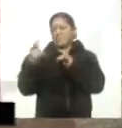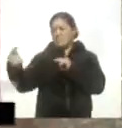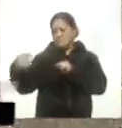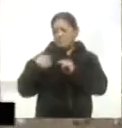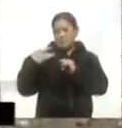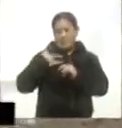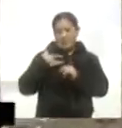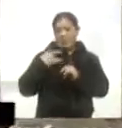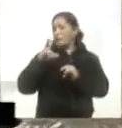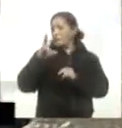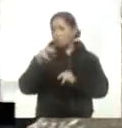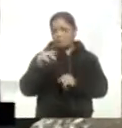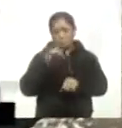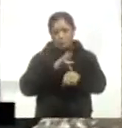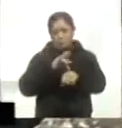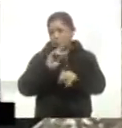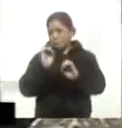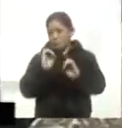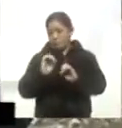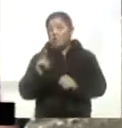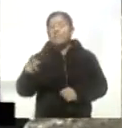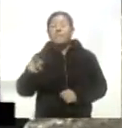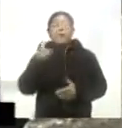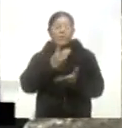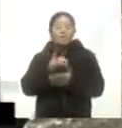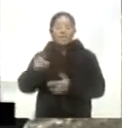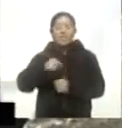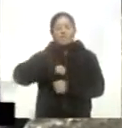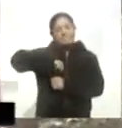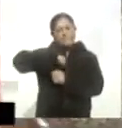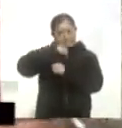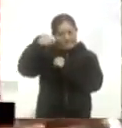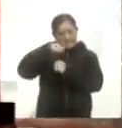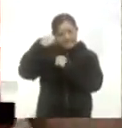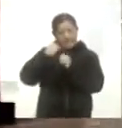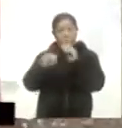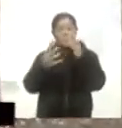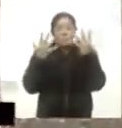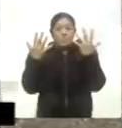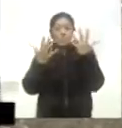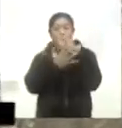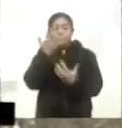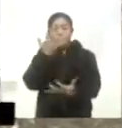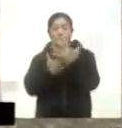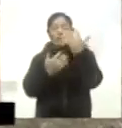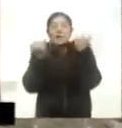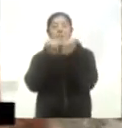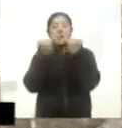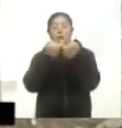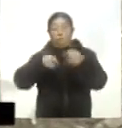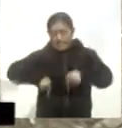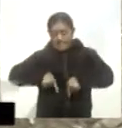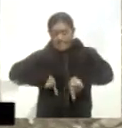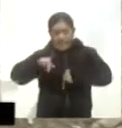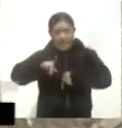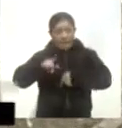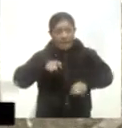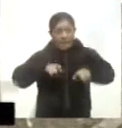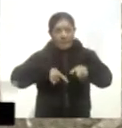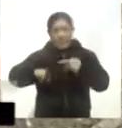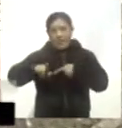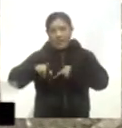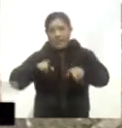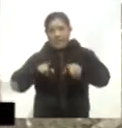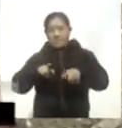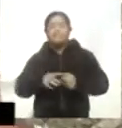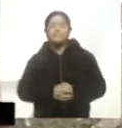Ahorita realmente lo que estamos practicando es boxeo y pateo, kickboxing, muay thai. Porque por lo de la nueva normalidad, hasta que no se regularice esto, vamos a